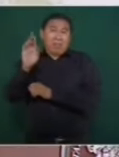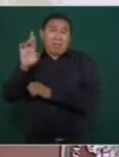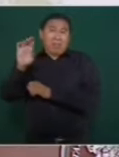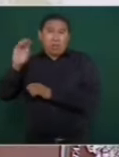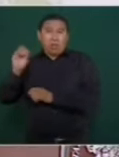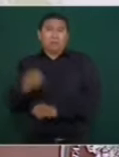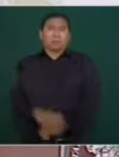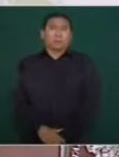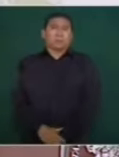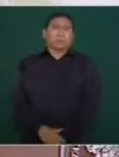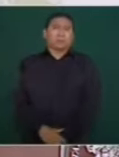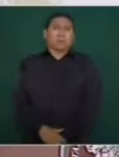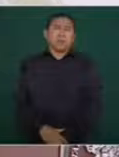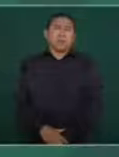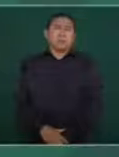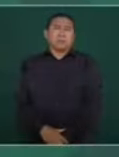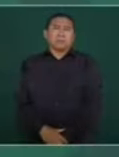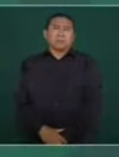Cuadri.